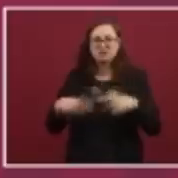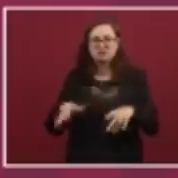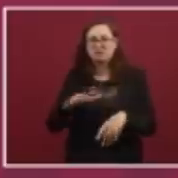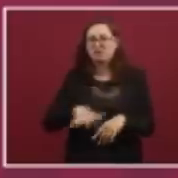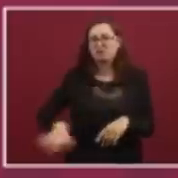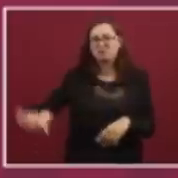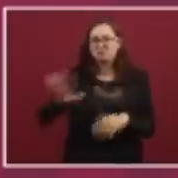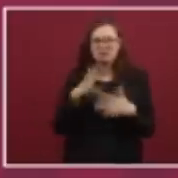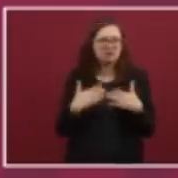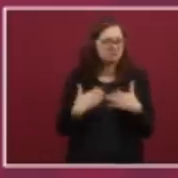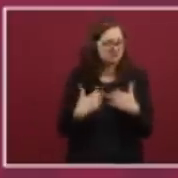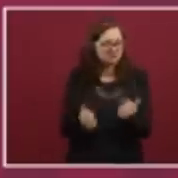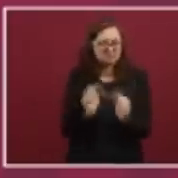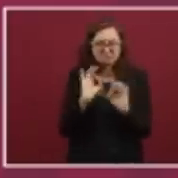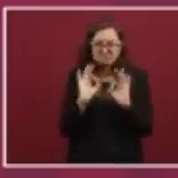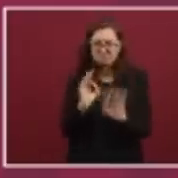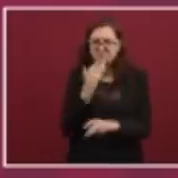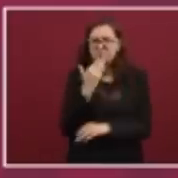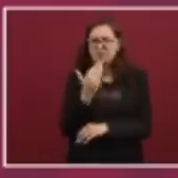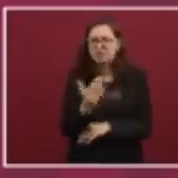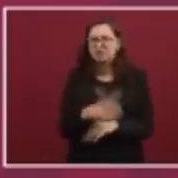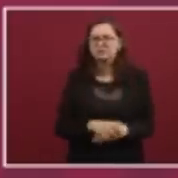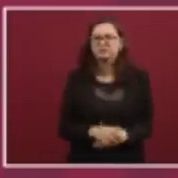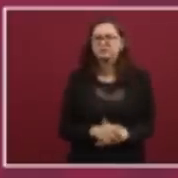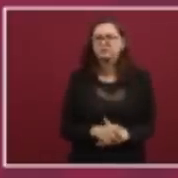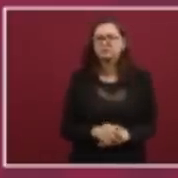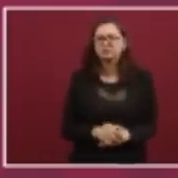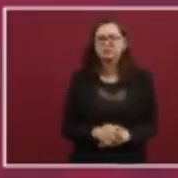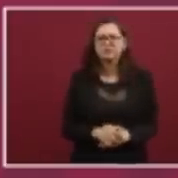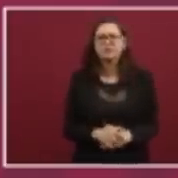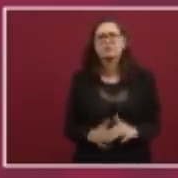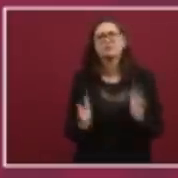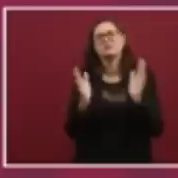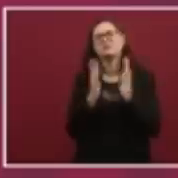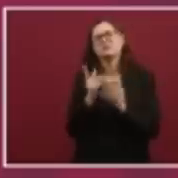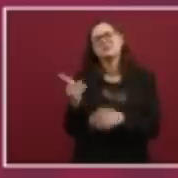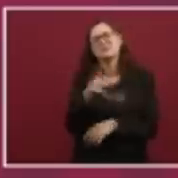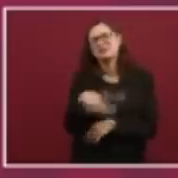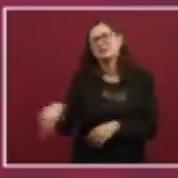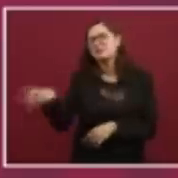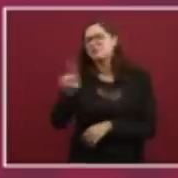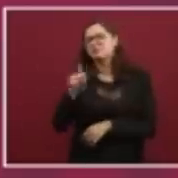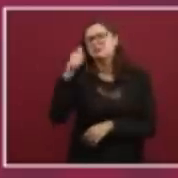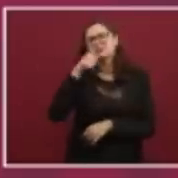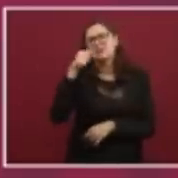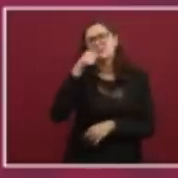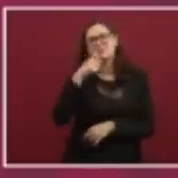desde antes me decía, no nos mande dinero por el gobierno,